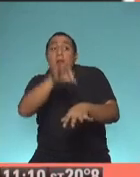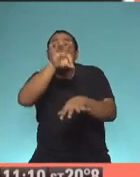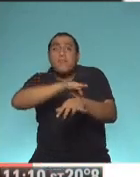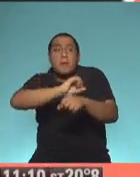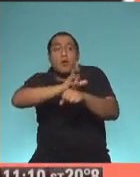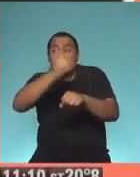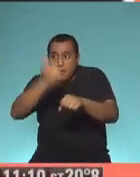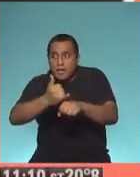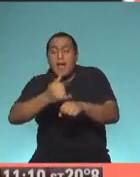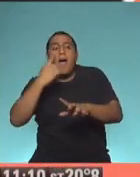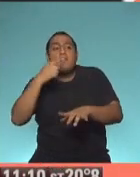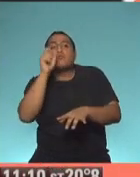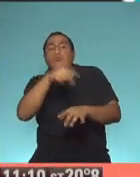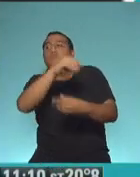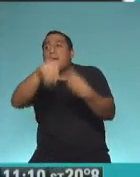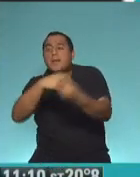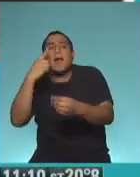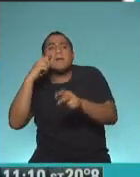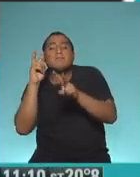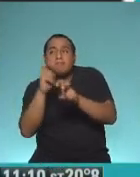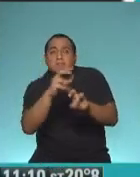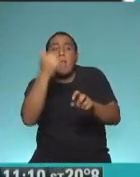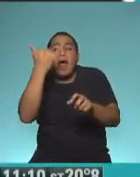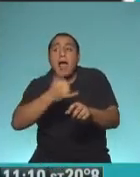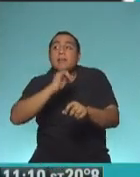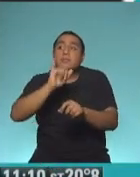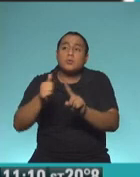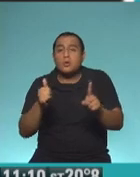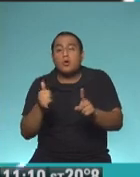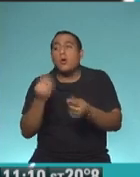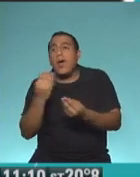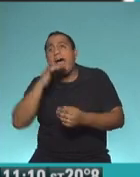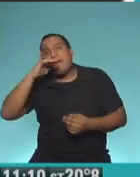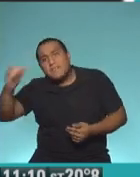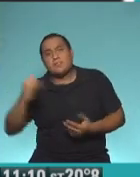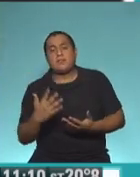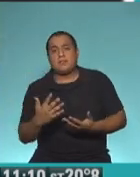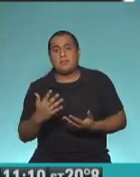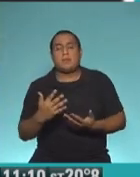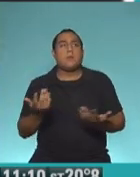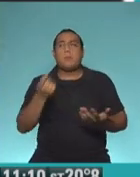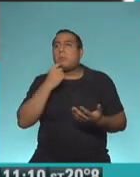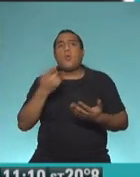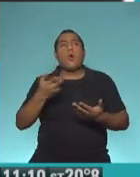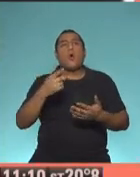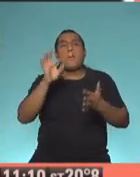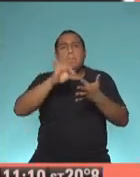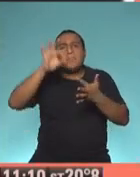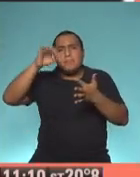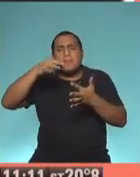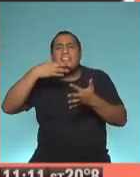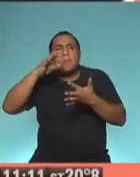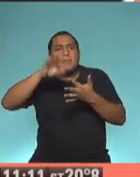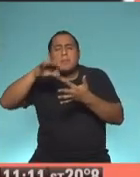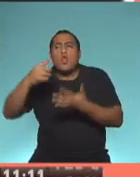junto con ellos, que se protejan los centros de alta circulación, como Retiro, que hablábamos recién, y Constitución, claro, y la estación de tren, buses